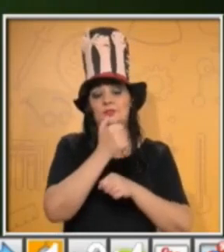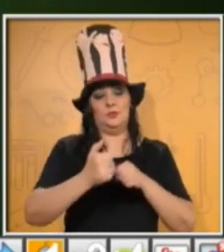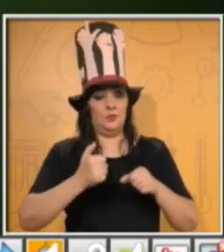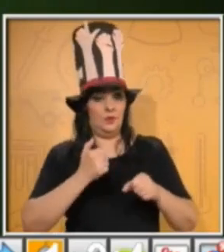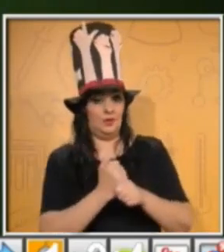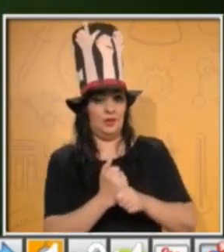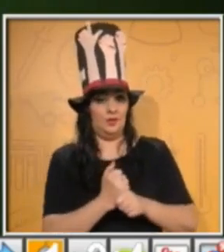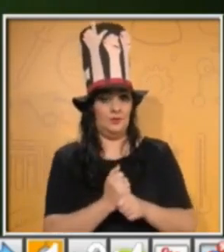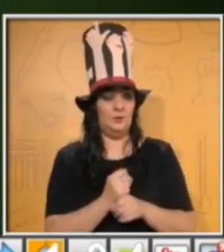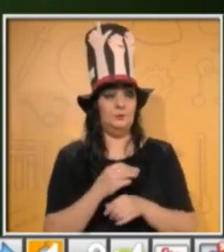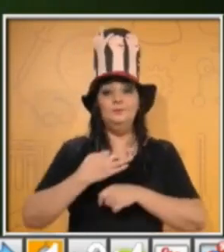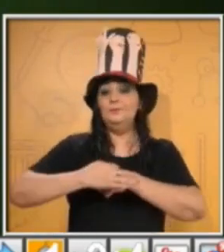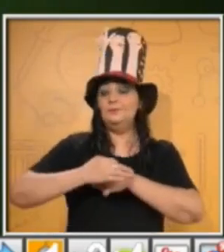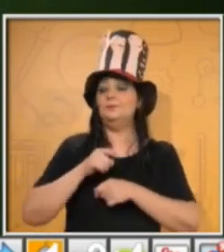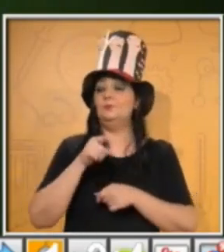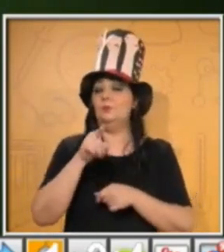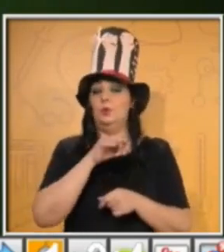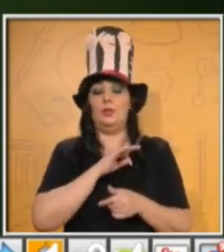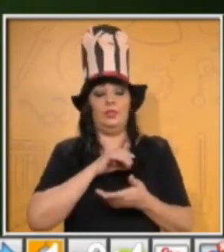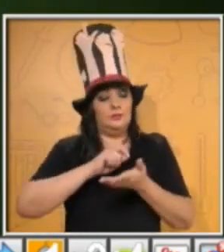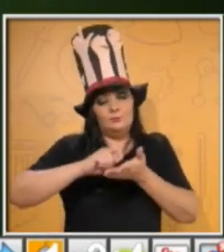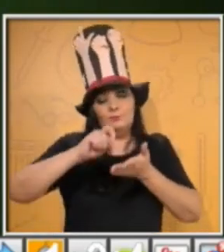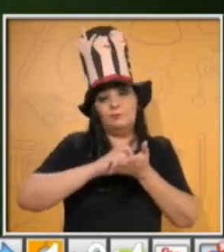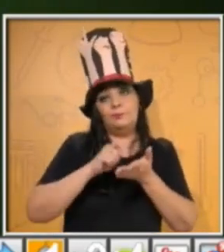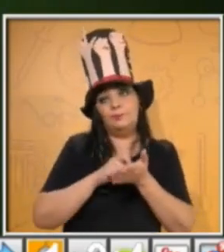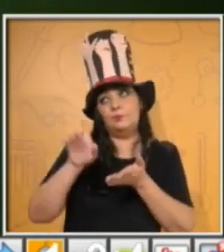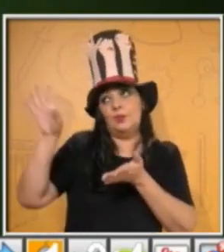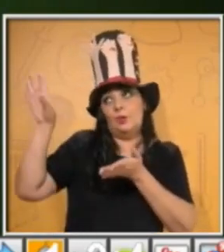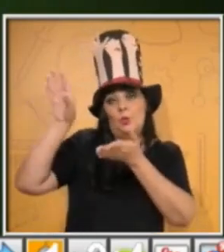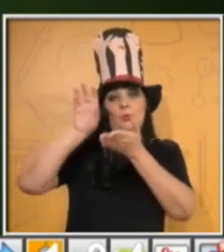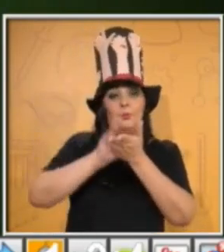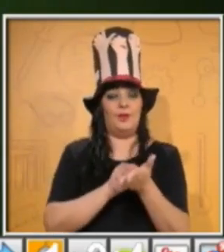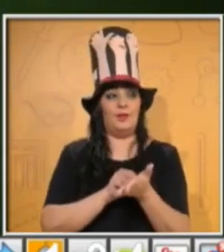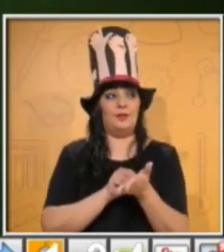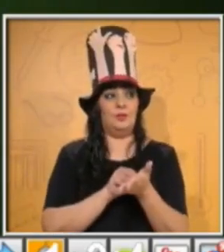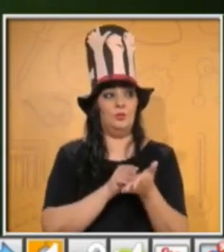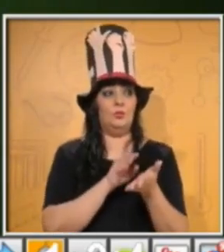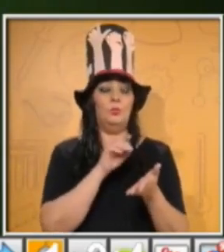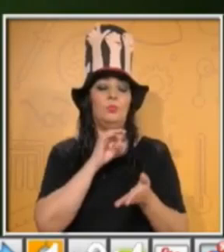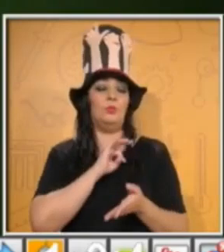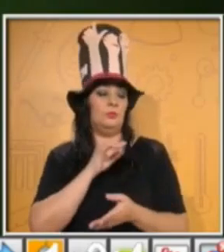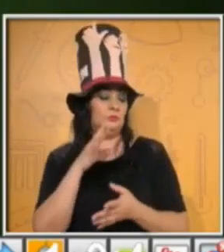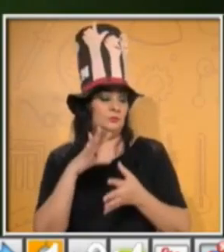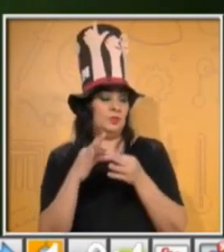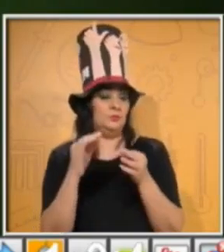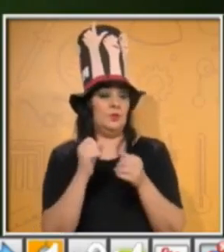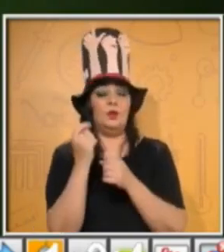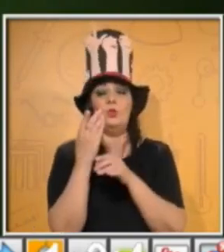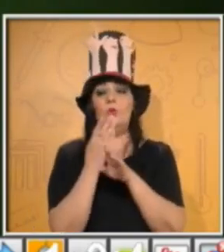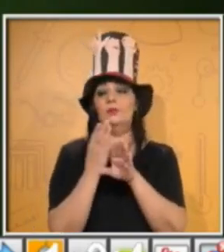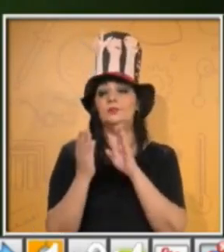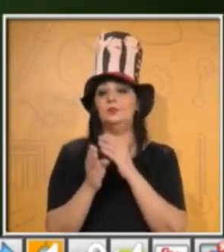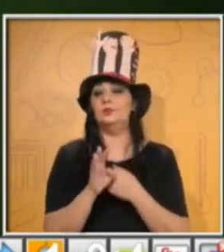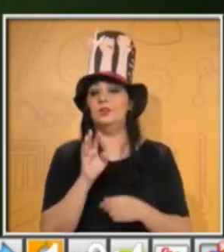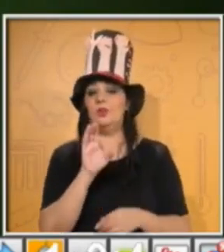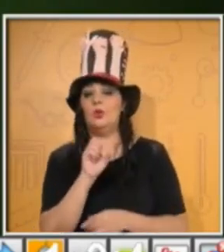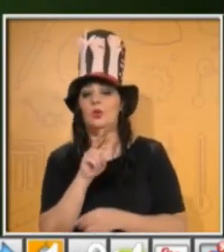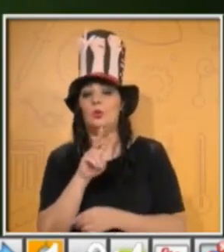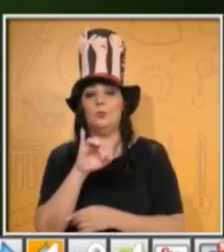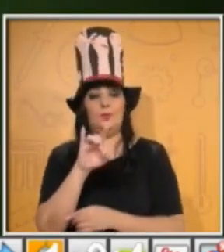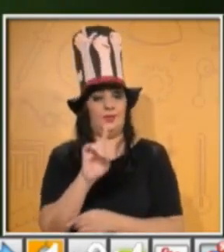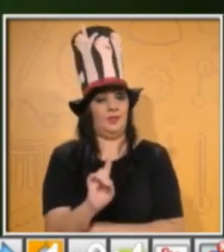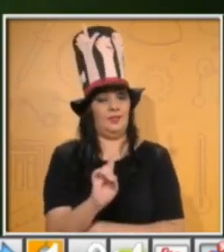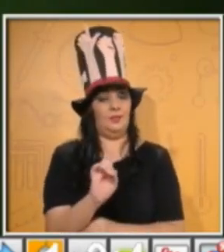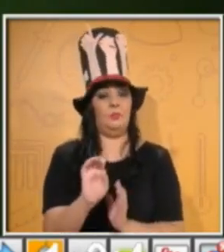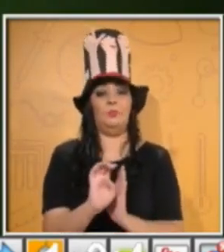Y mientras te damos oportunidad de que registres ese aprendizaje esperado, te vamos a comentar algunas medidas del COVID, como el uso